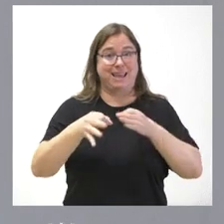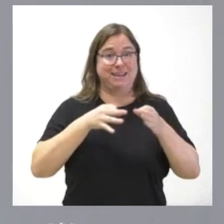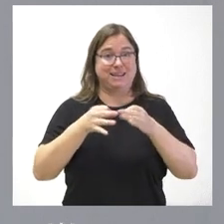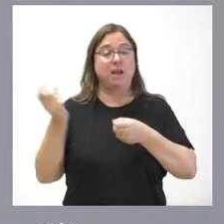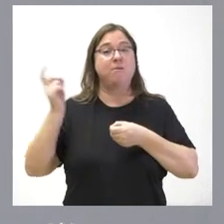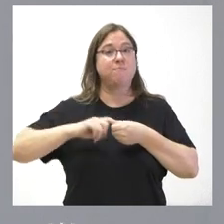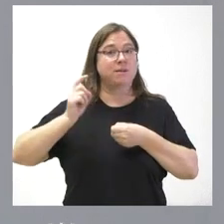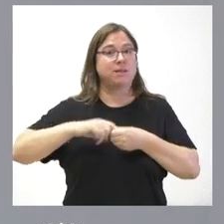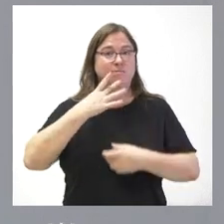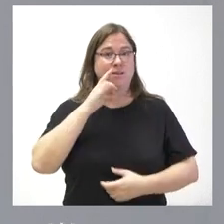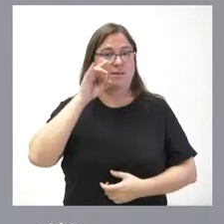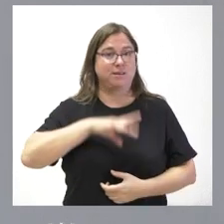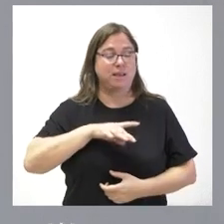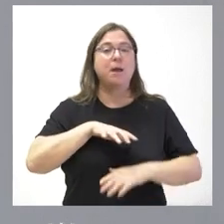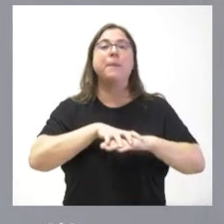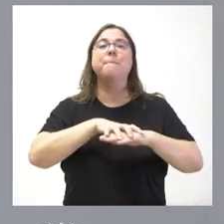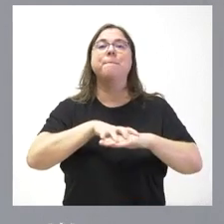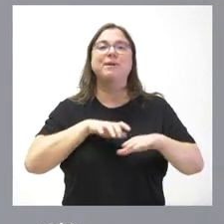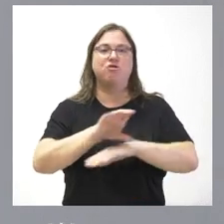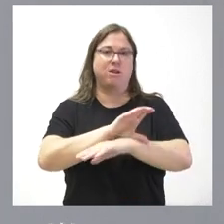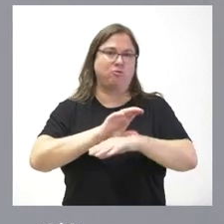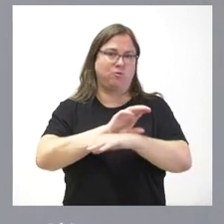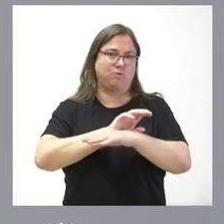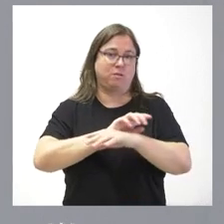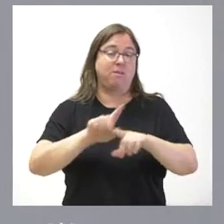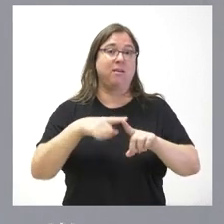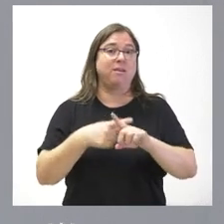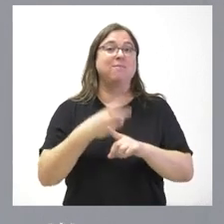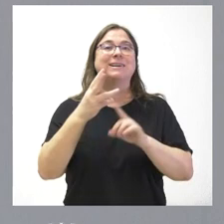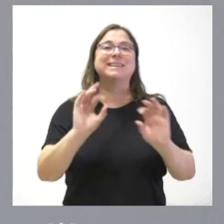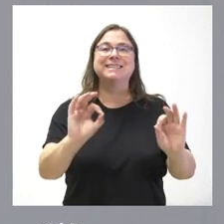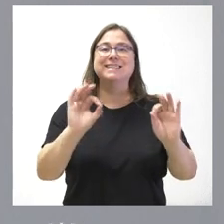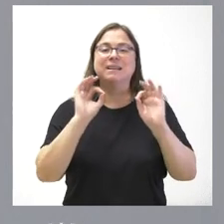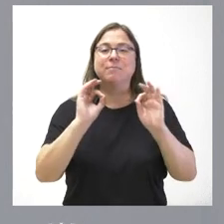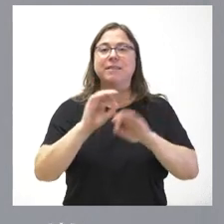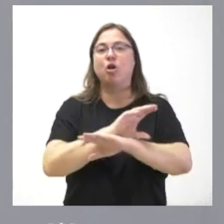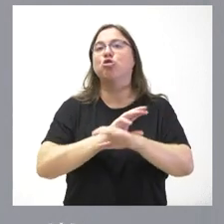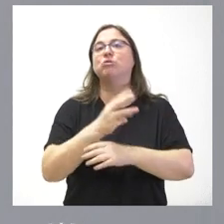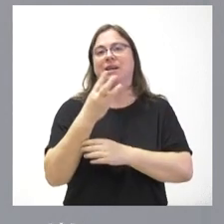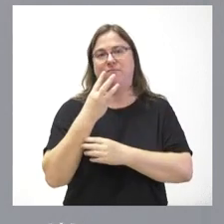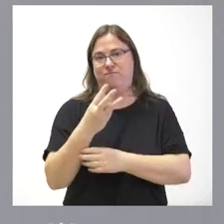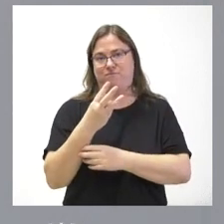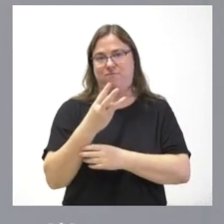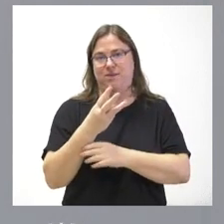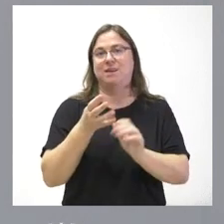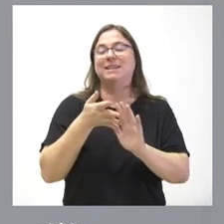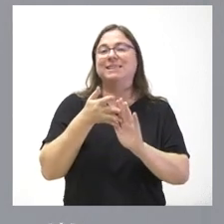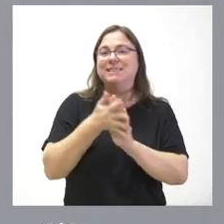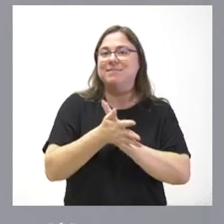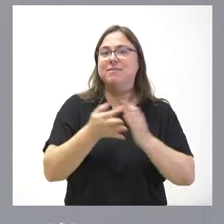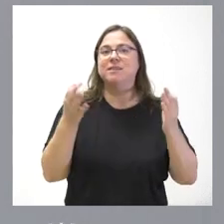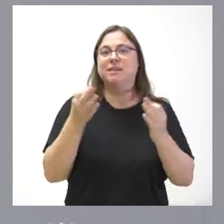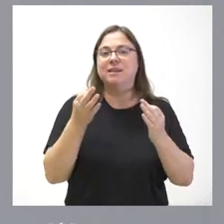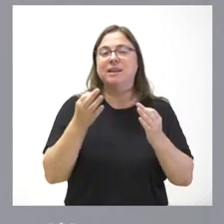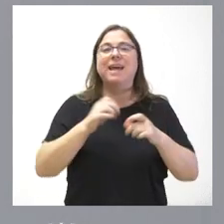participación de la mayor parte de las consejerías y les cito tres acciones específicas de tres consejerías distintas que reflejan claramente Cuál